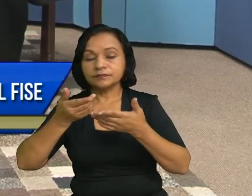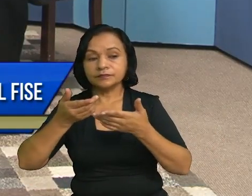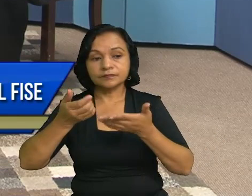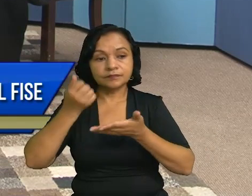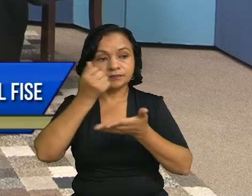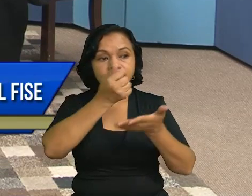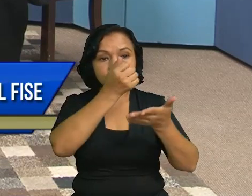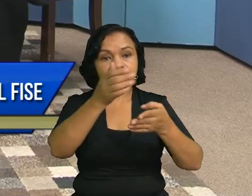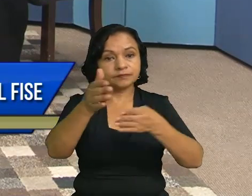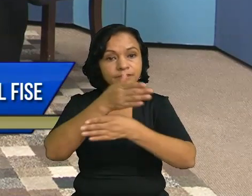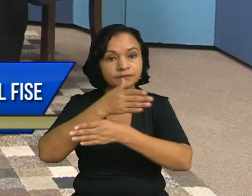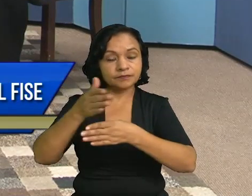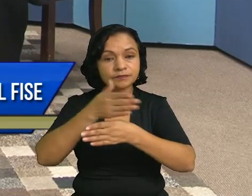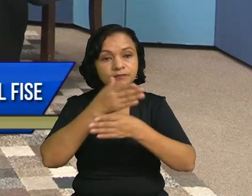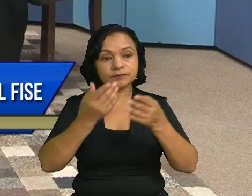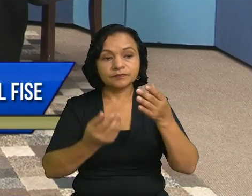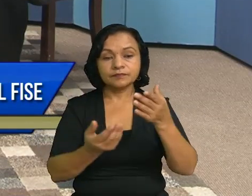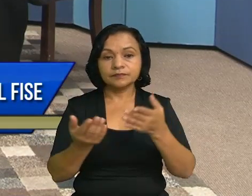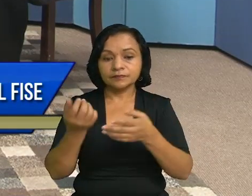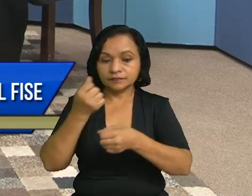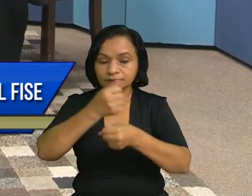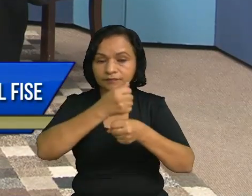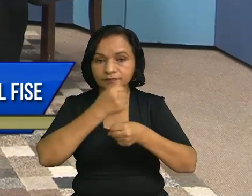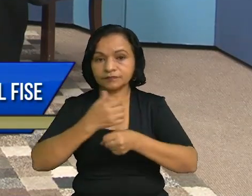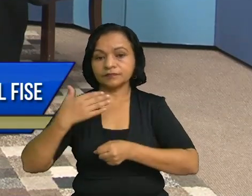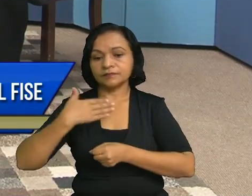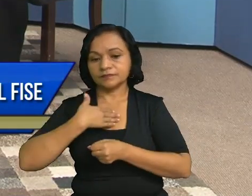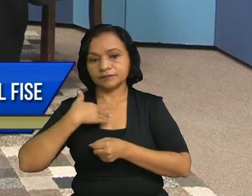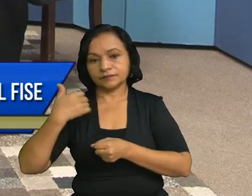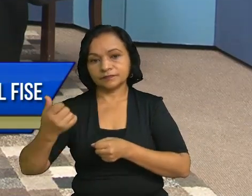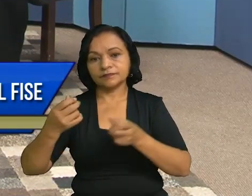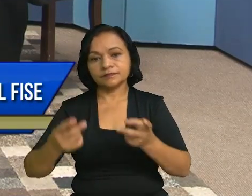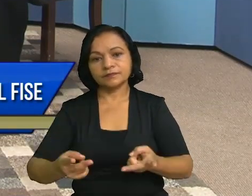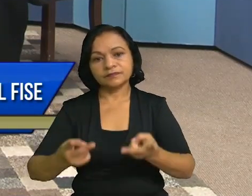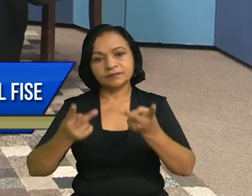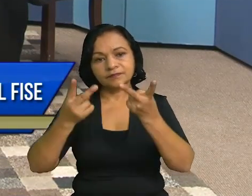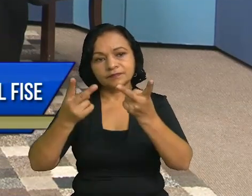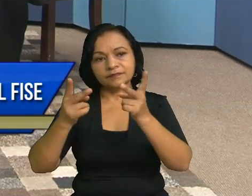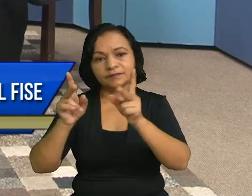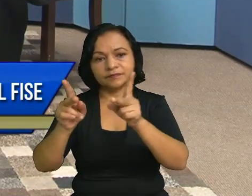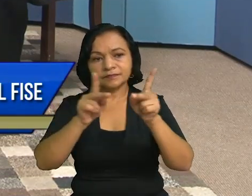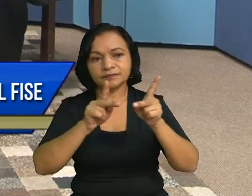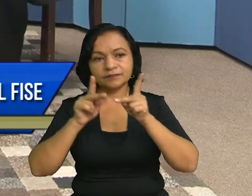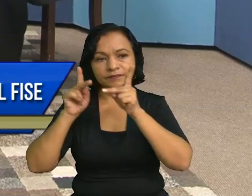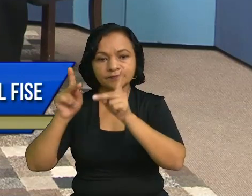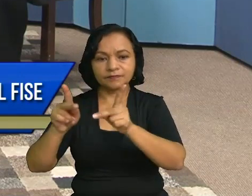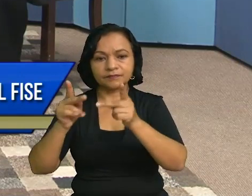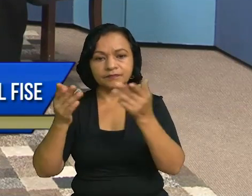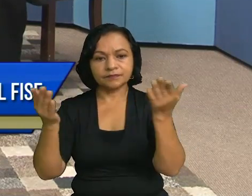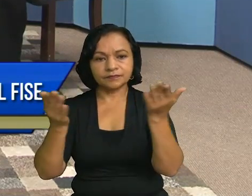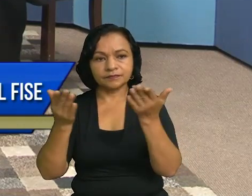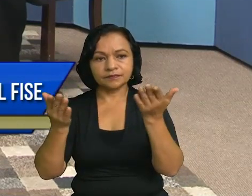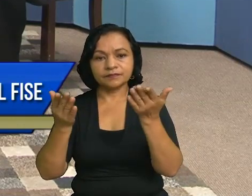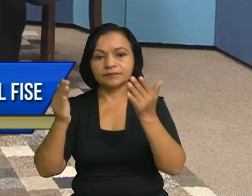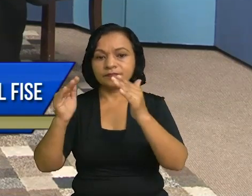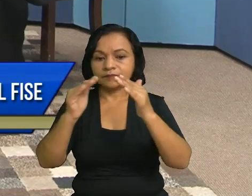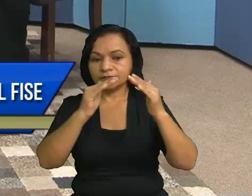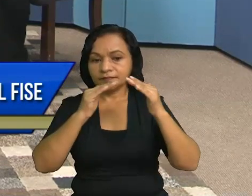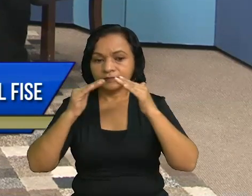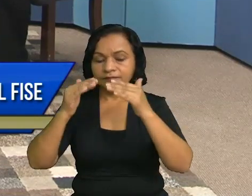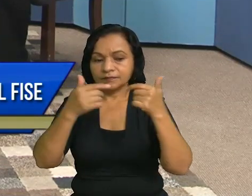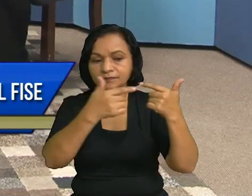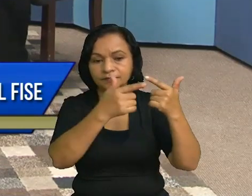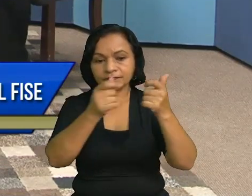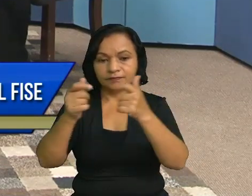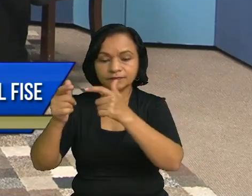otra dinámica productiva entonces mejoramos las condiciones de vida de la gente a nivel comunitario a nivel grupal